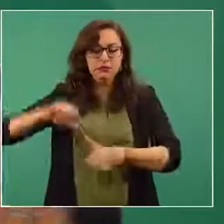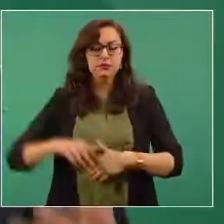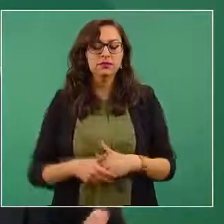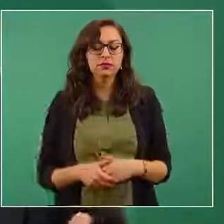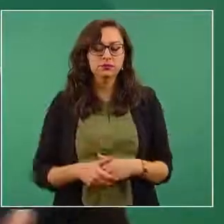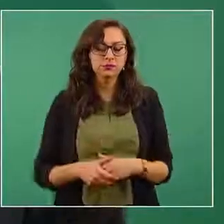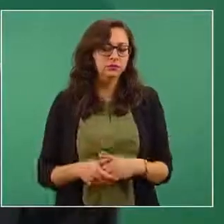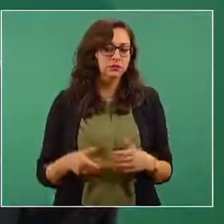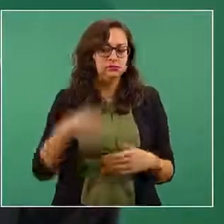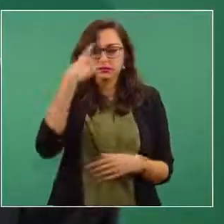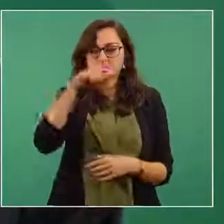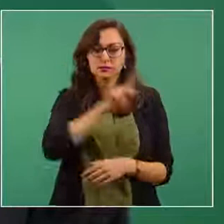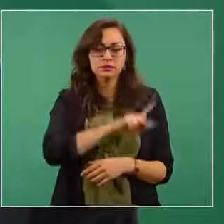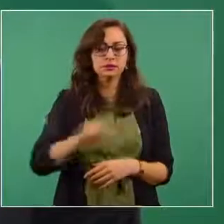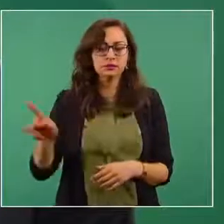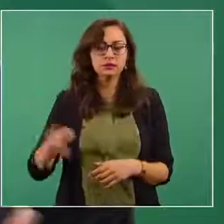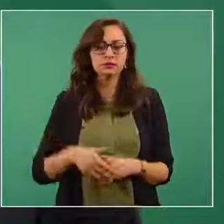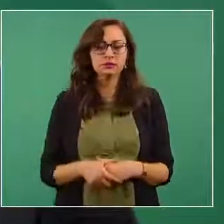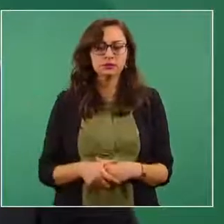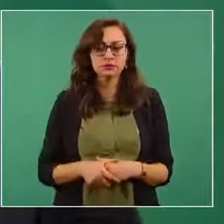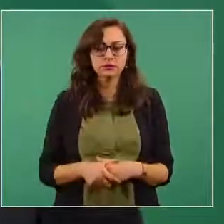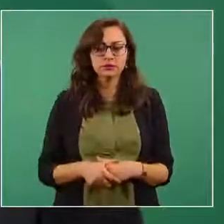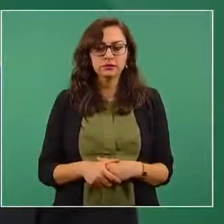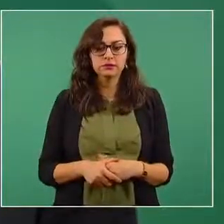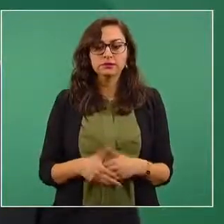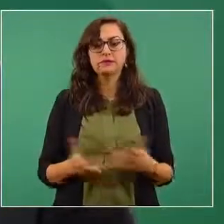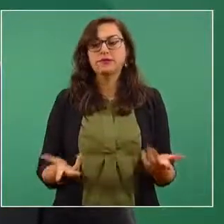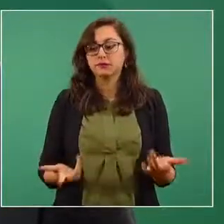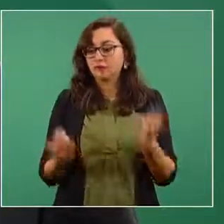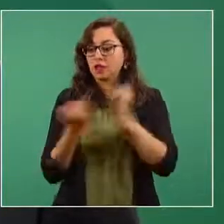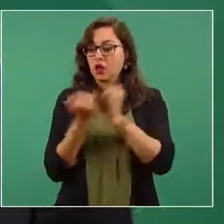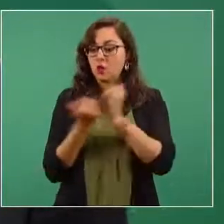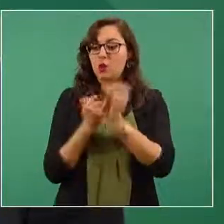tiene que ser para todos. Los programas de desarrollo